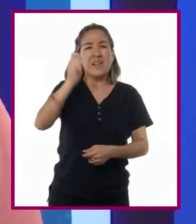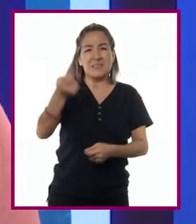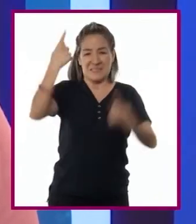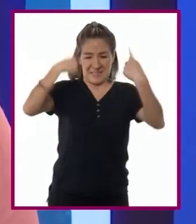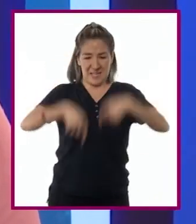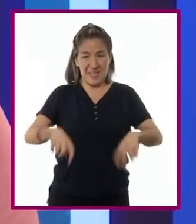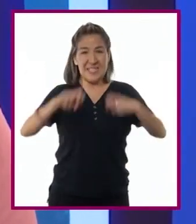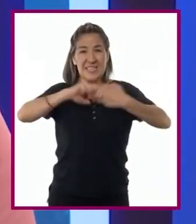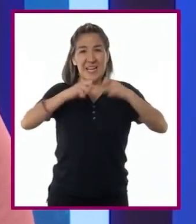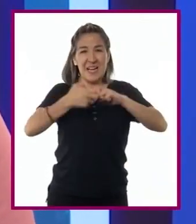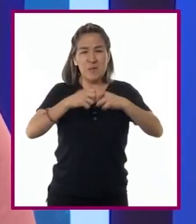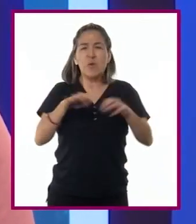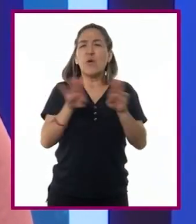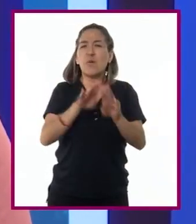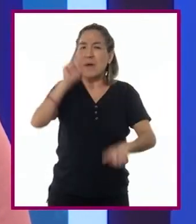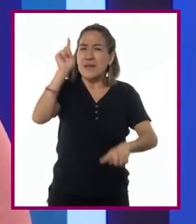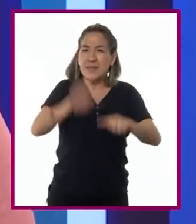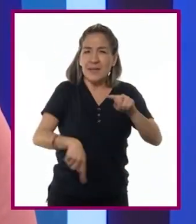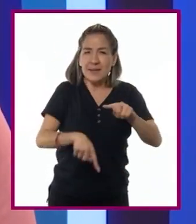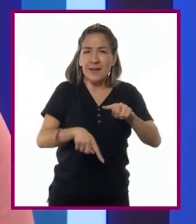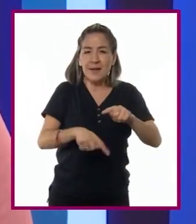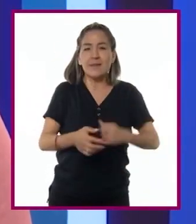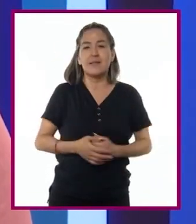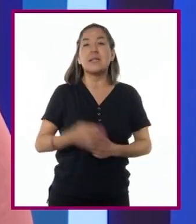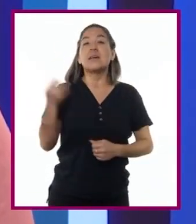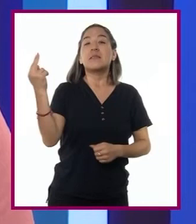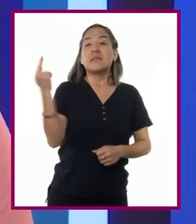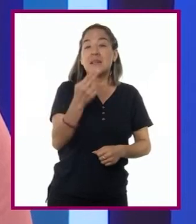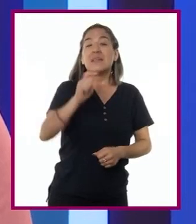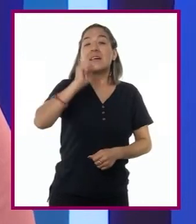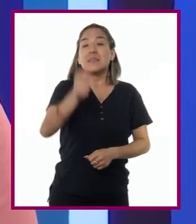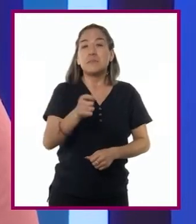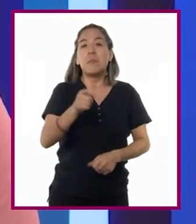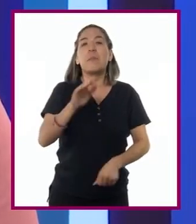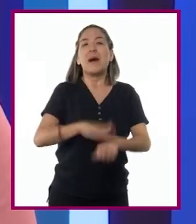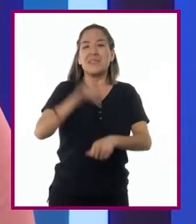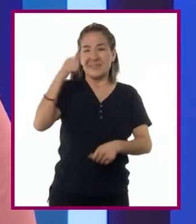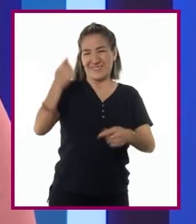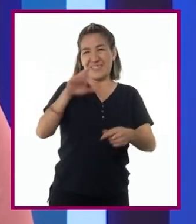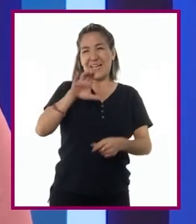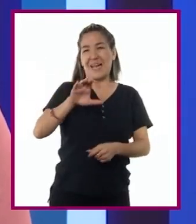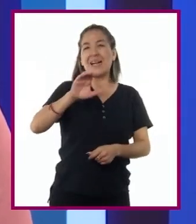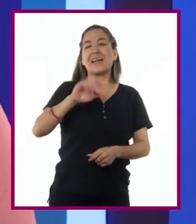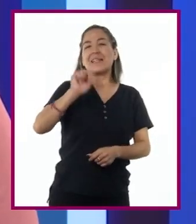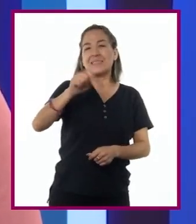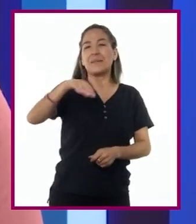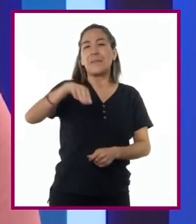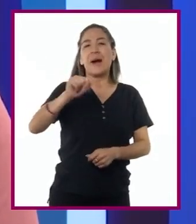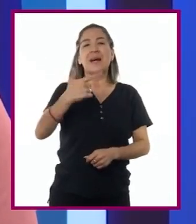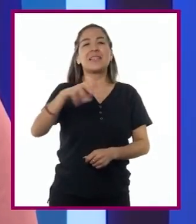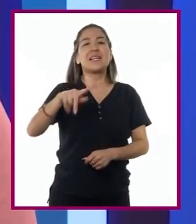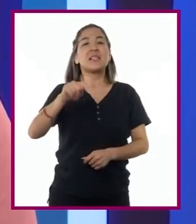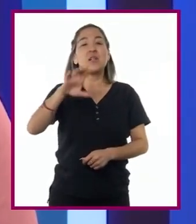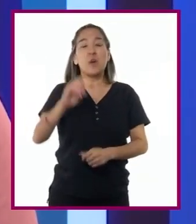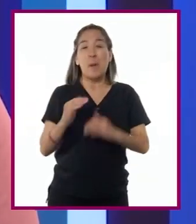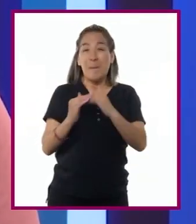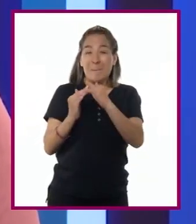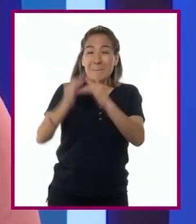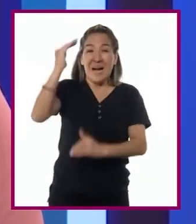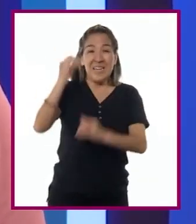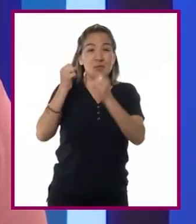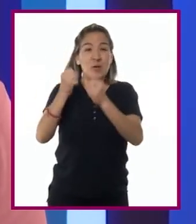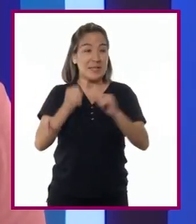nerviosa, se ha calculado que se requiere una intensidad de campos magnéticos miles de veces mayor que la del